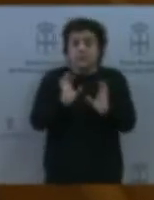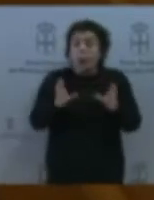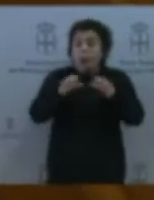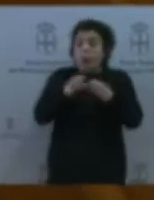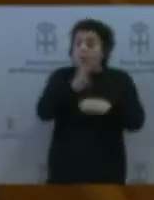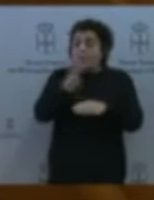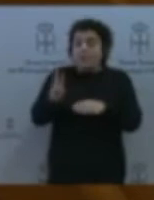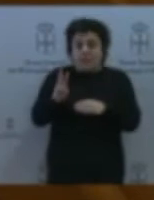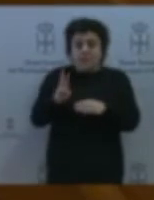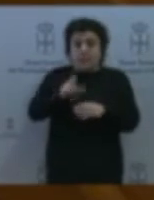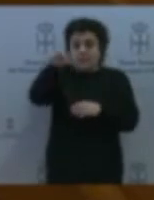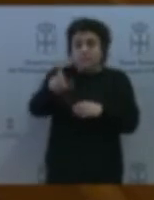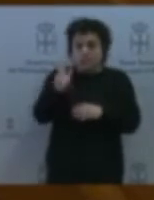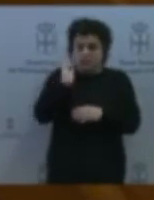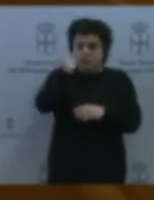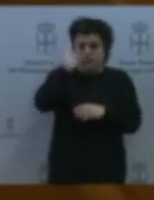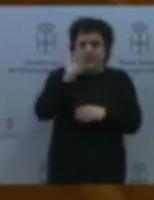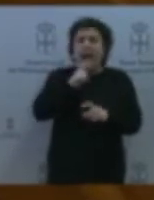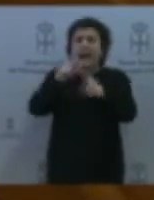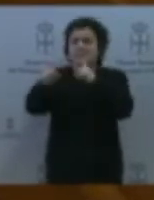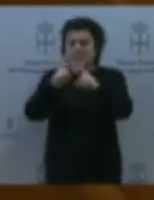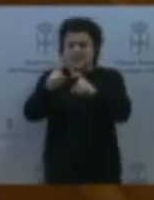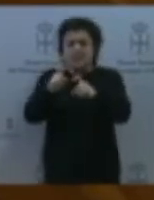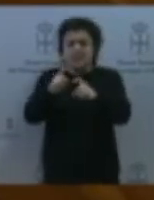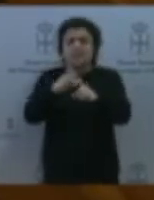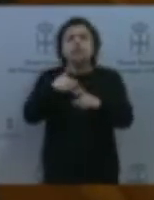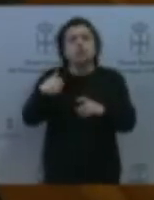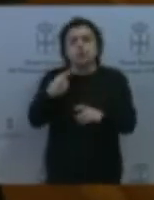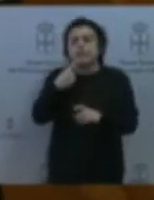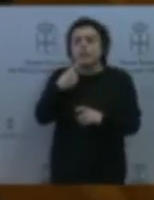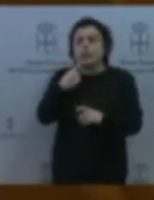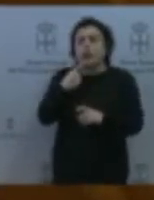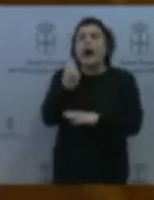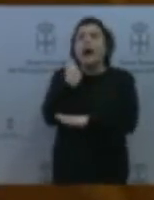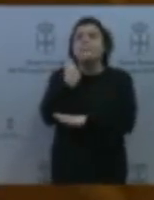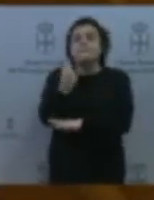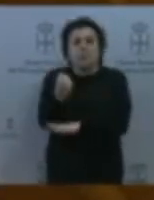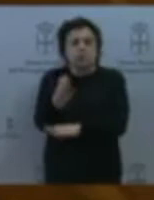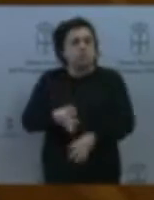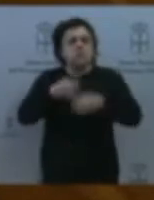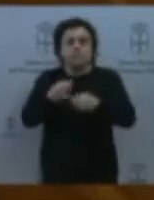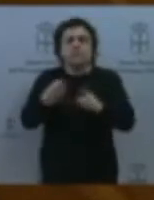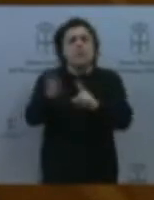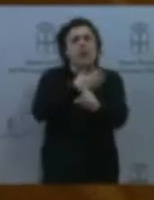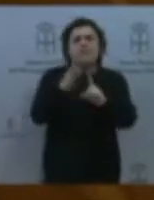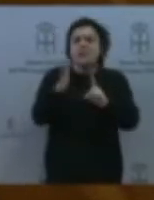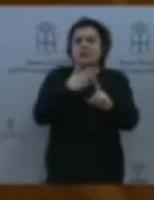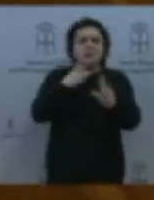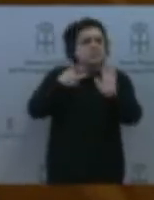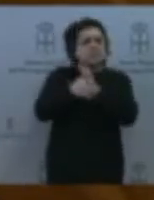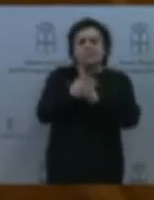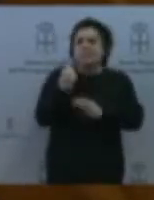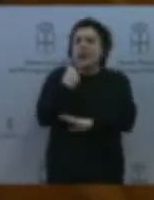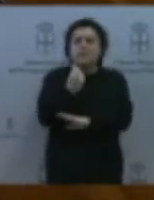forma incondicional, como a mí me gusta hacer siempre, porque la violencia nunca significa el respaldo de ninguna idea, y eso lo quería dejar claro al principio